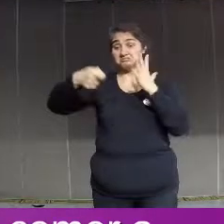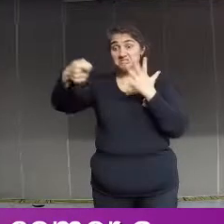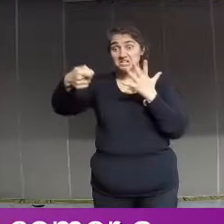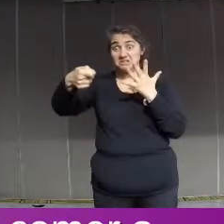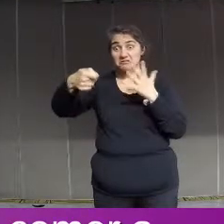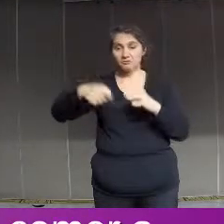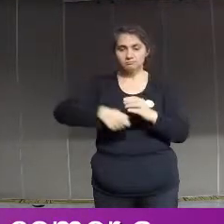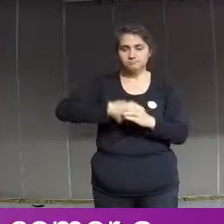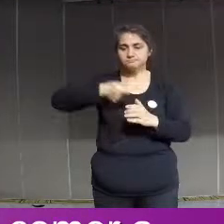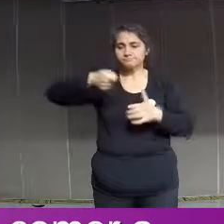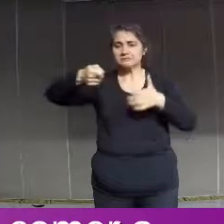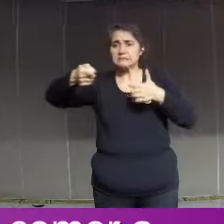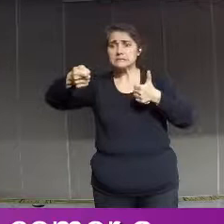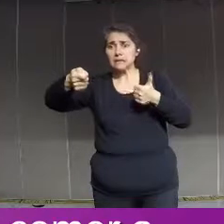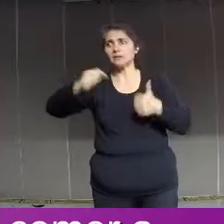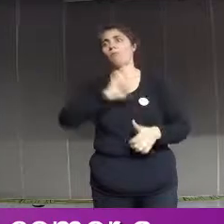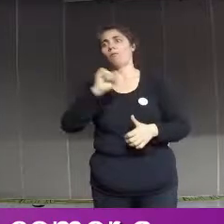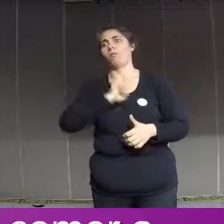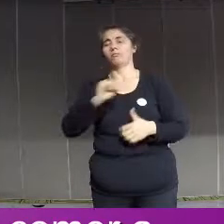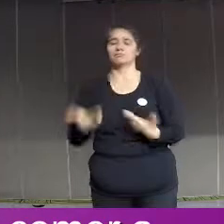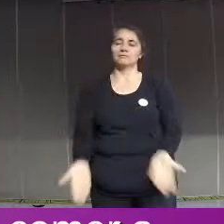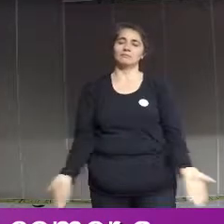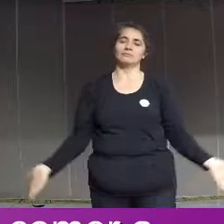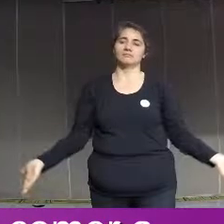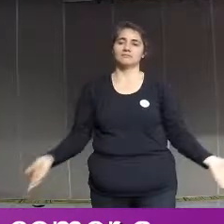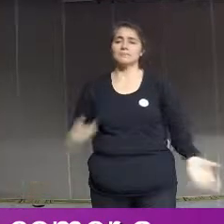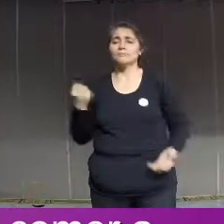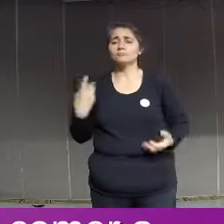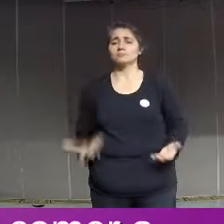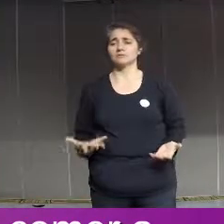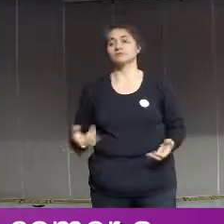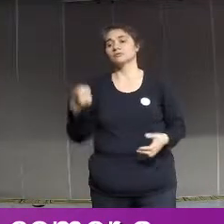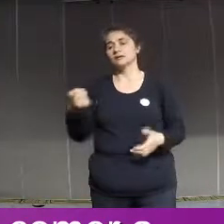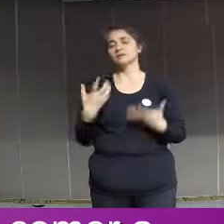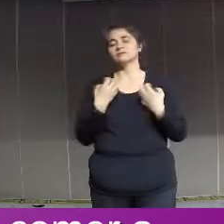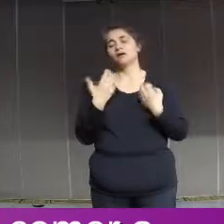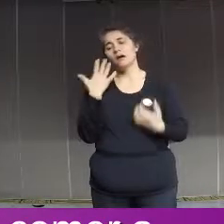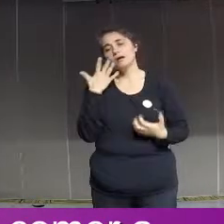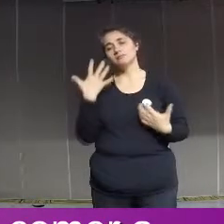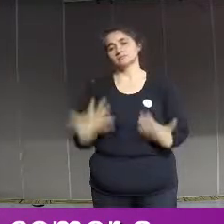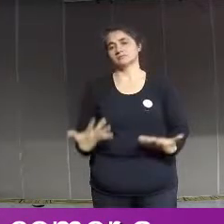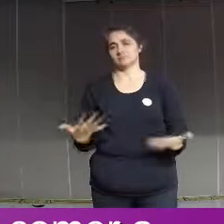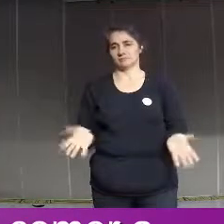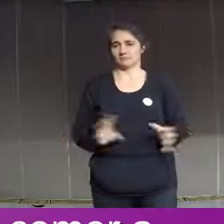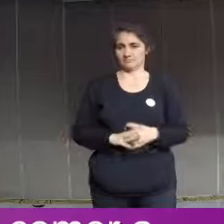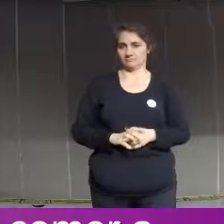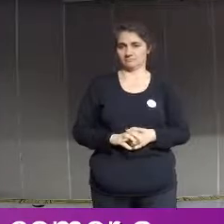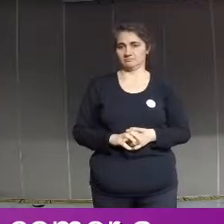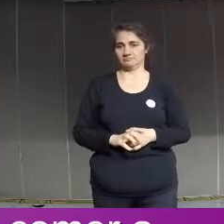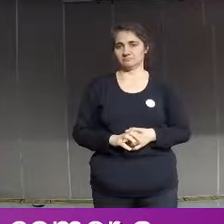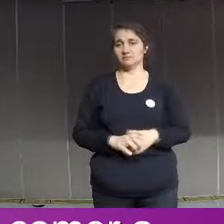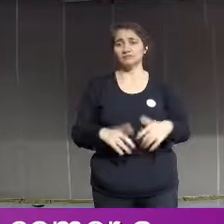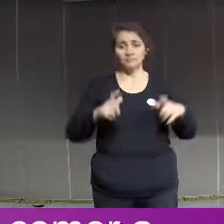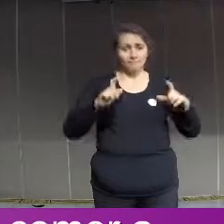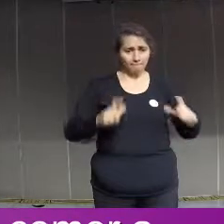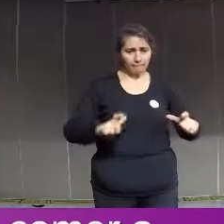toser, ¿sí? ¿Qué pasa? Se fatiga. Entonces, por eso era lo que decíamos ayer, que no sirve un paciente que